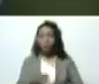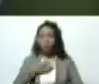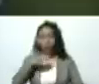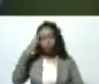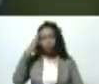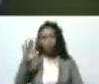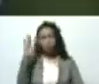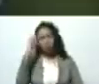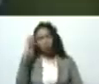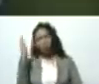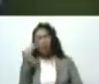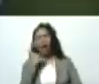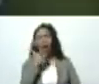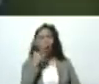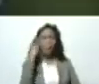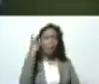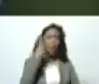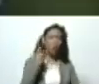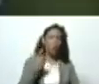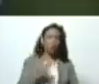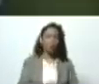no sé si tiene alguna consulta